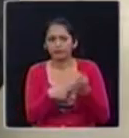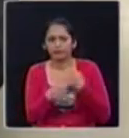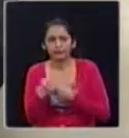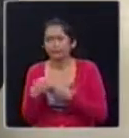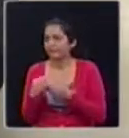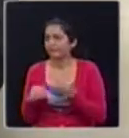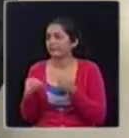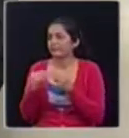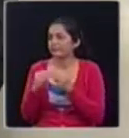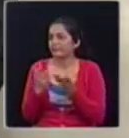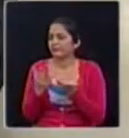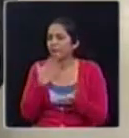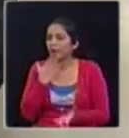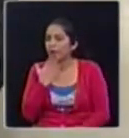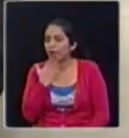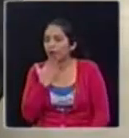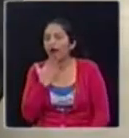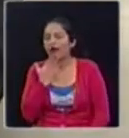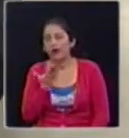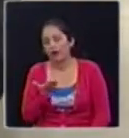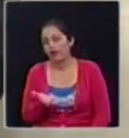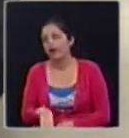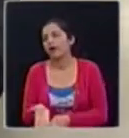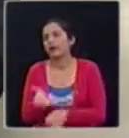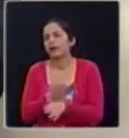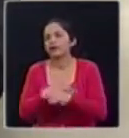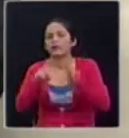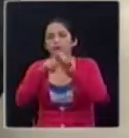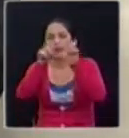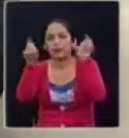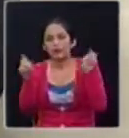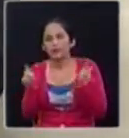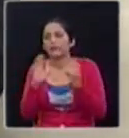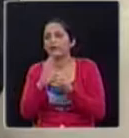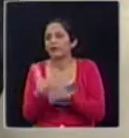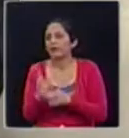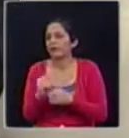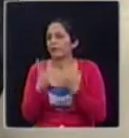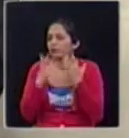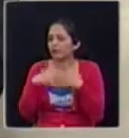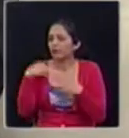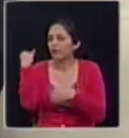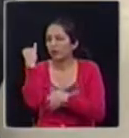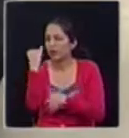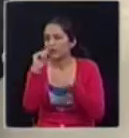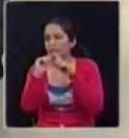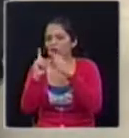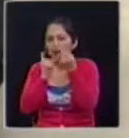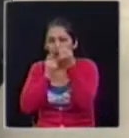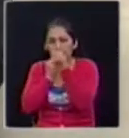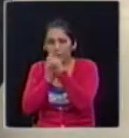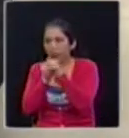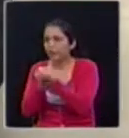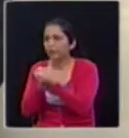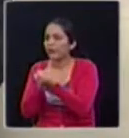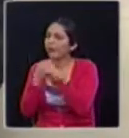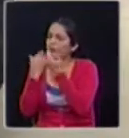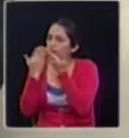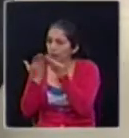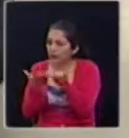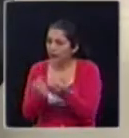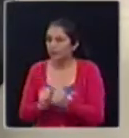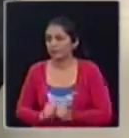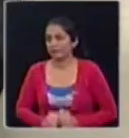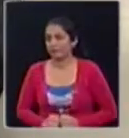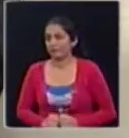incentivar al sector productivo, por la vía de un ajuste en el sector público para que esa gente se vaya trasladando al sector privado.